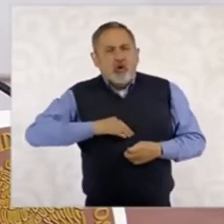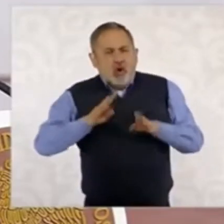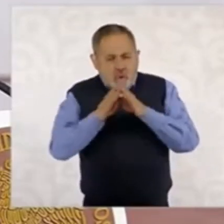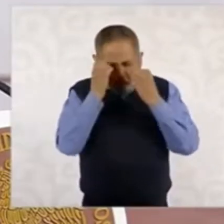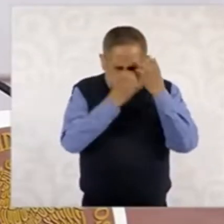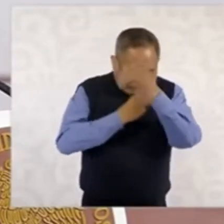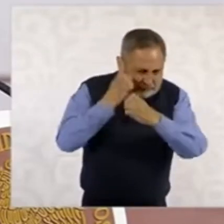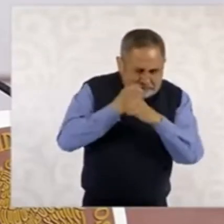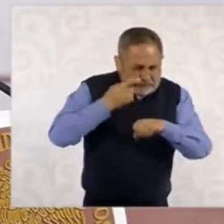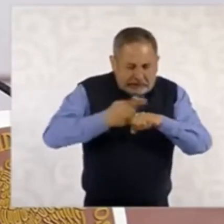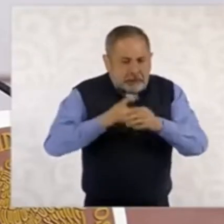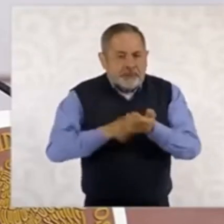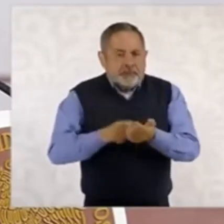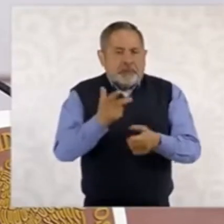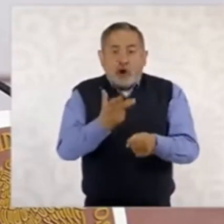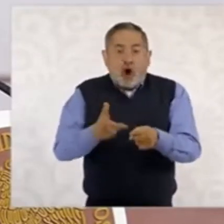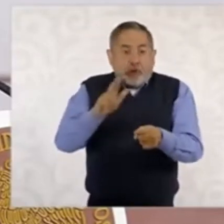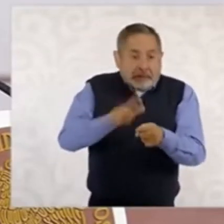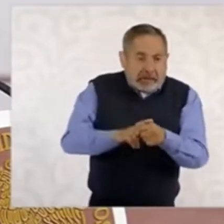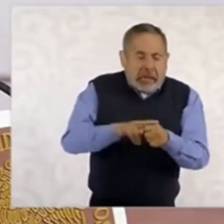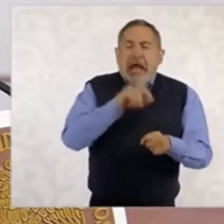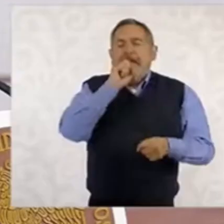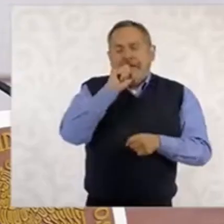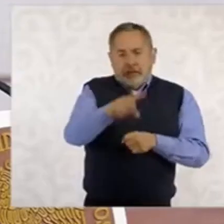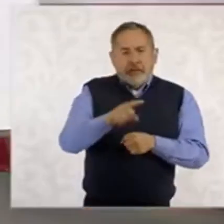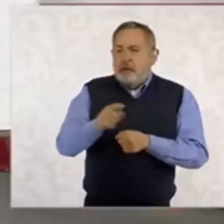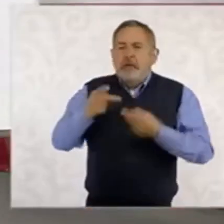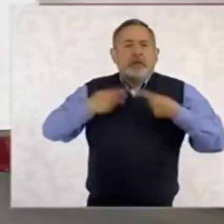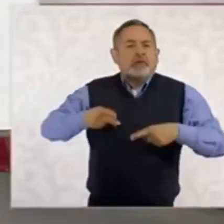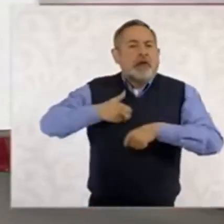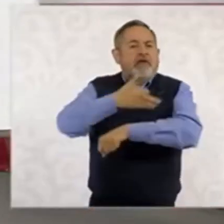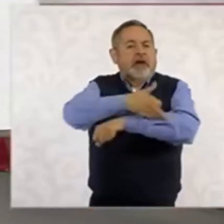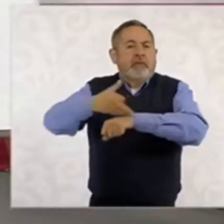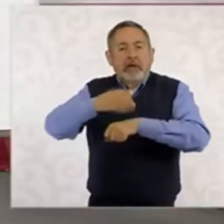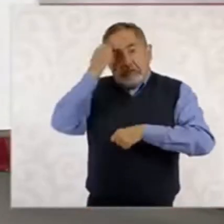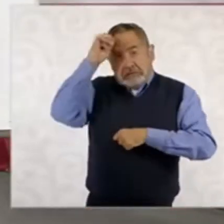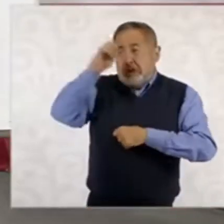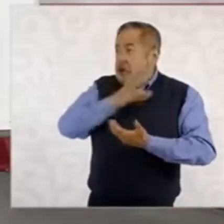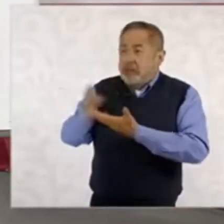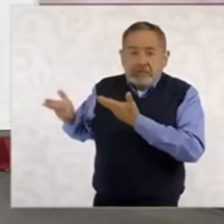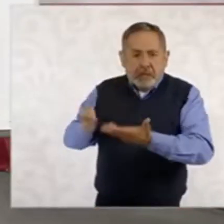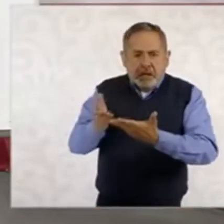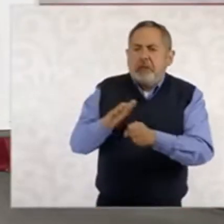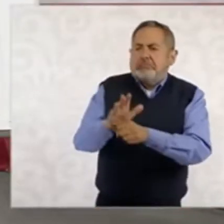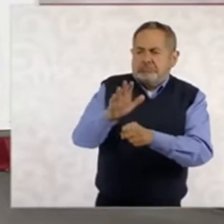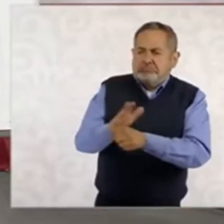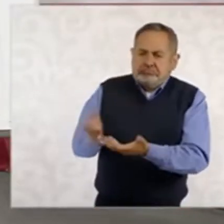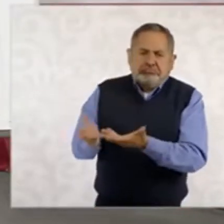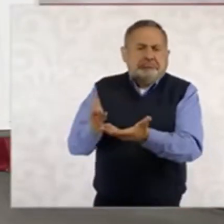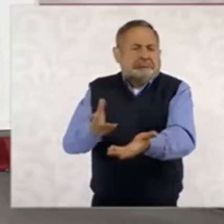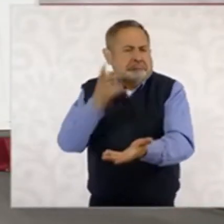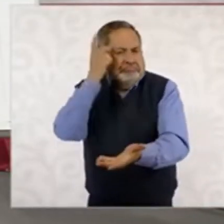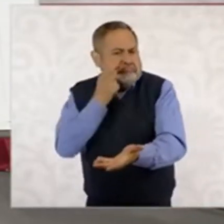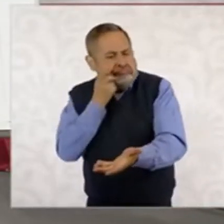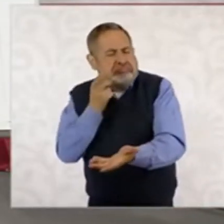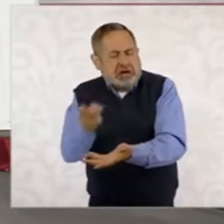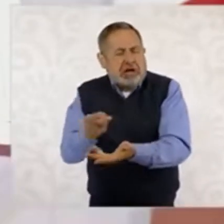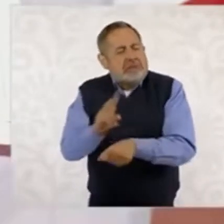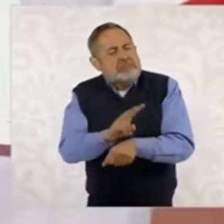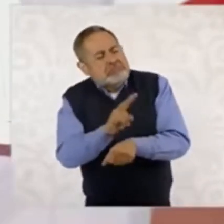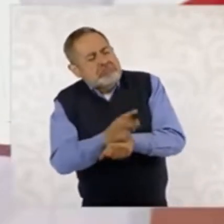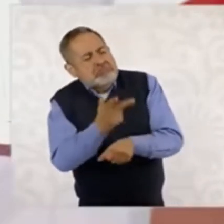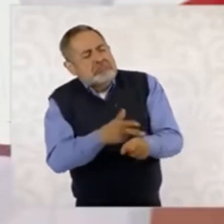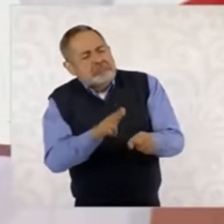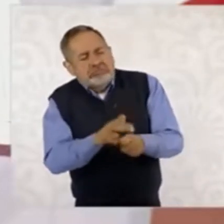se transformará en un albergue para familiares de pacientes hospitalizados. Quiero aclarar que